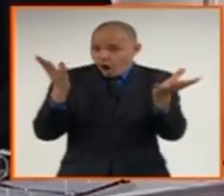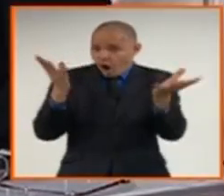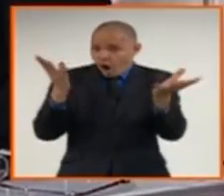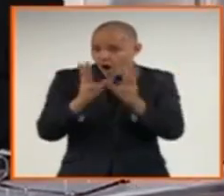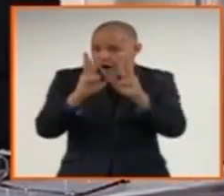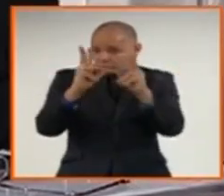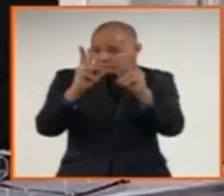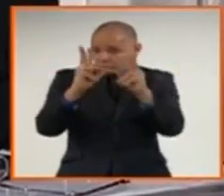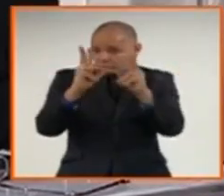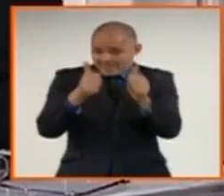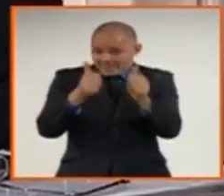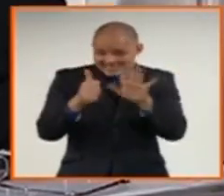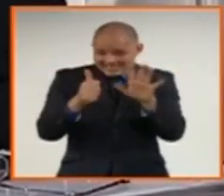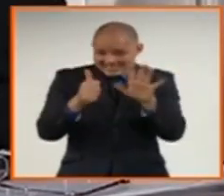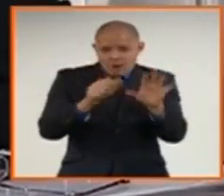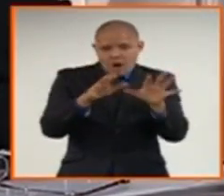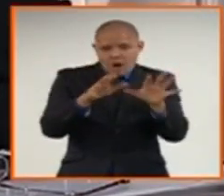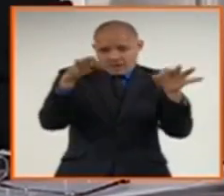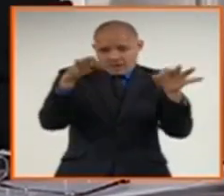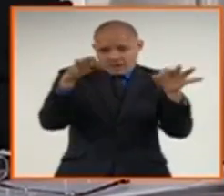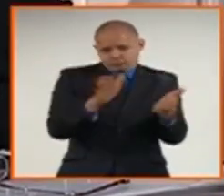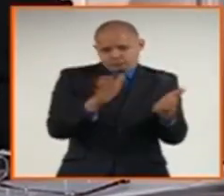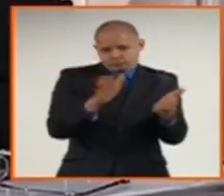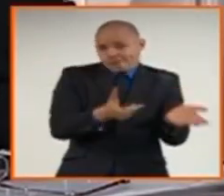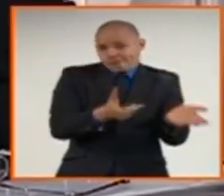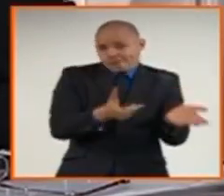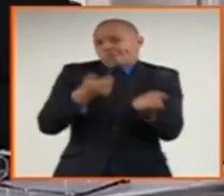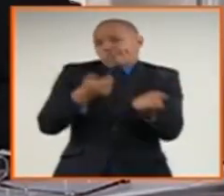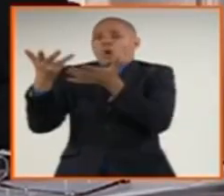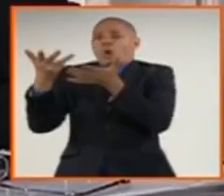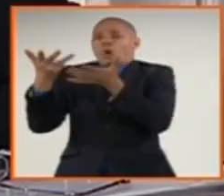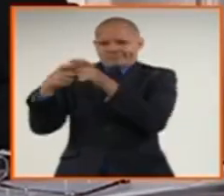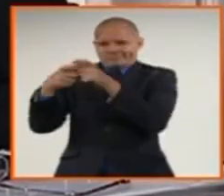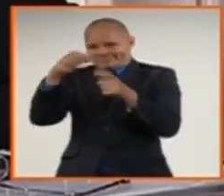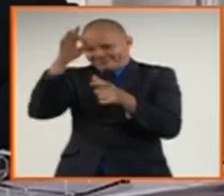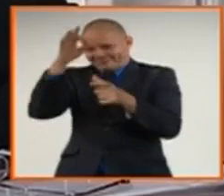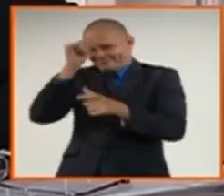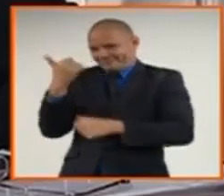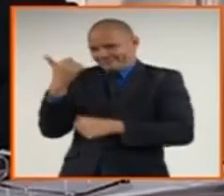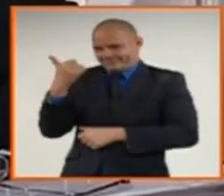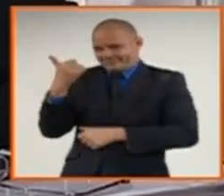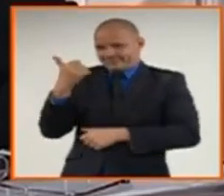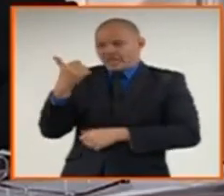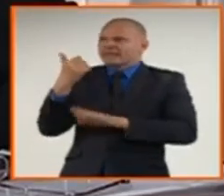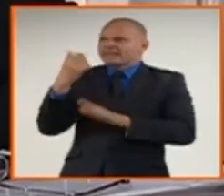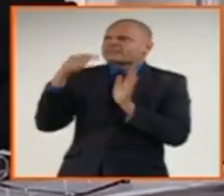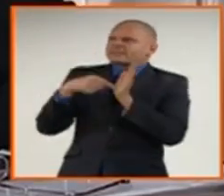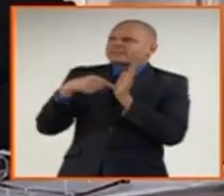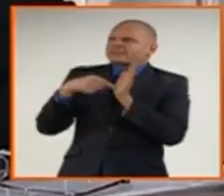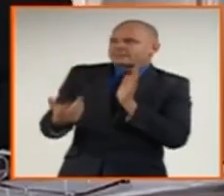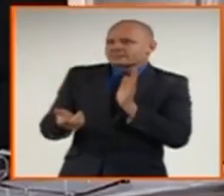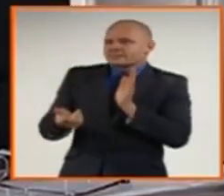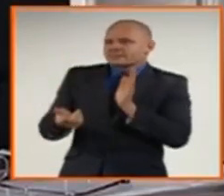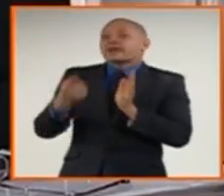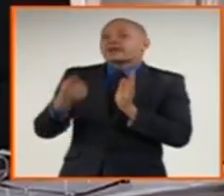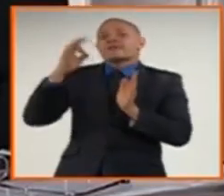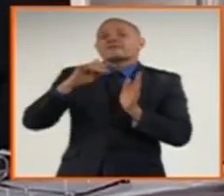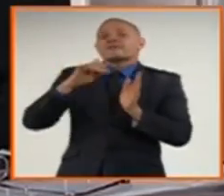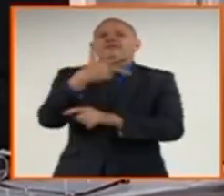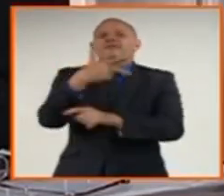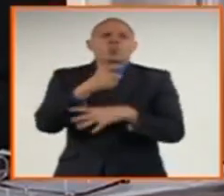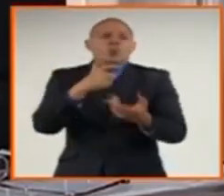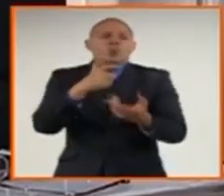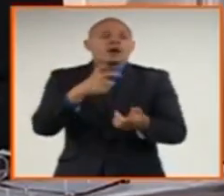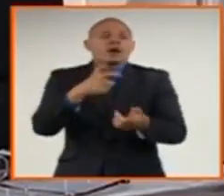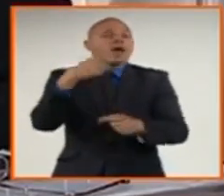entregados a la autoridad y demás. Nosotros, como Vacuna Abdala, hemos trazado una estrategia de qué pudiéramos o